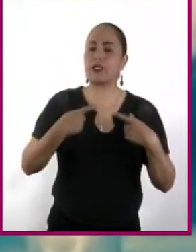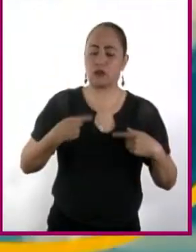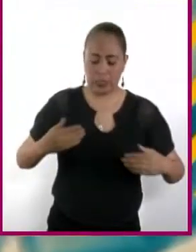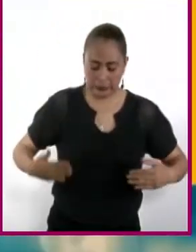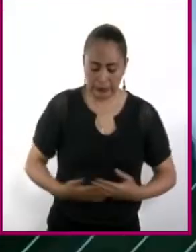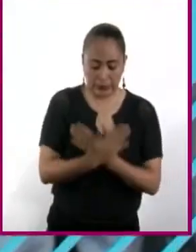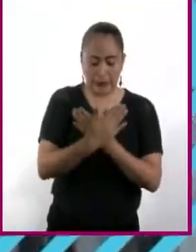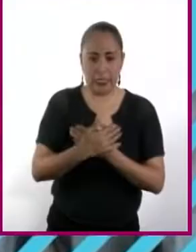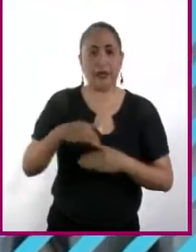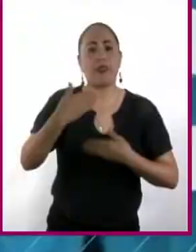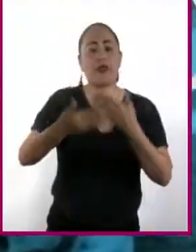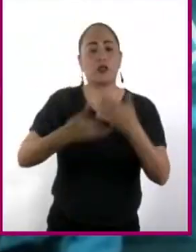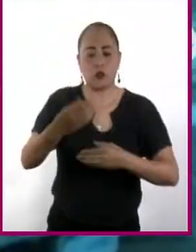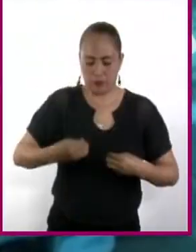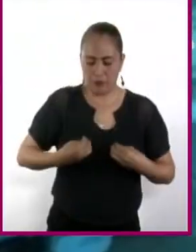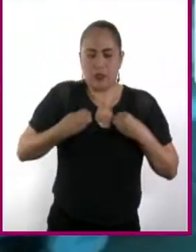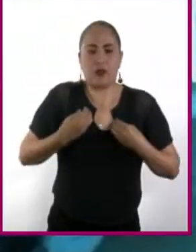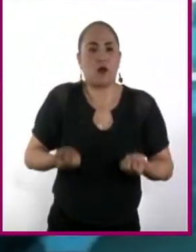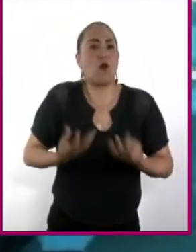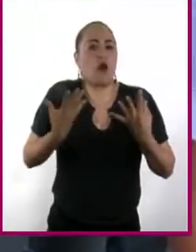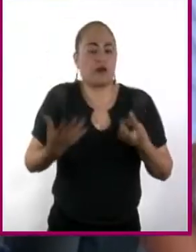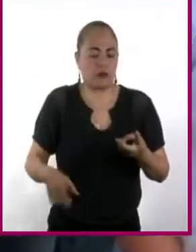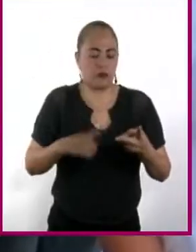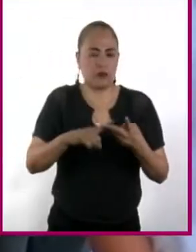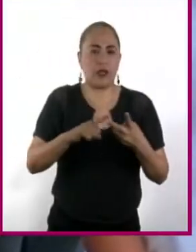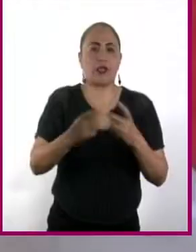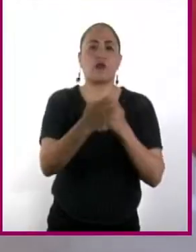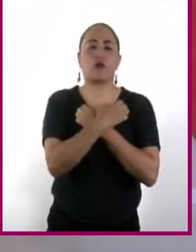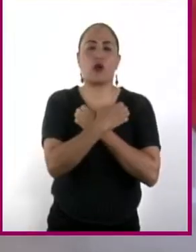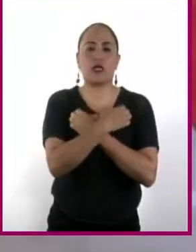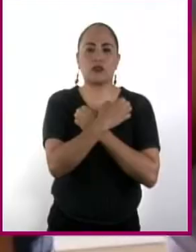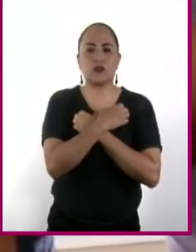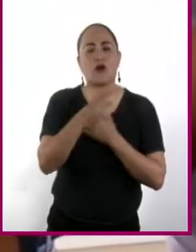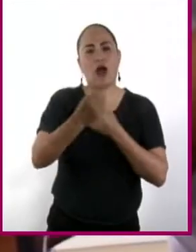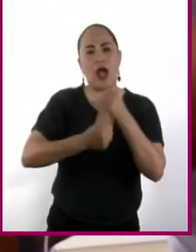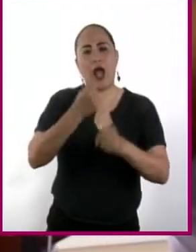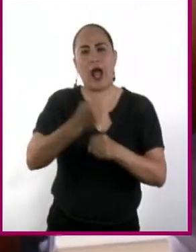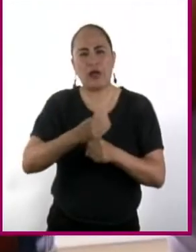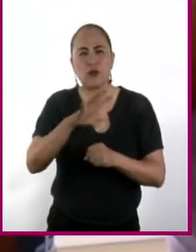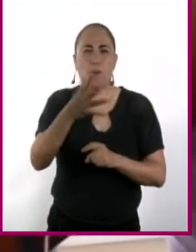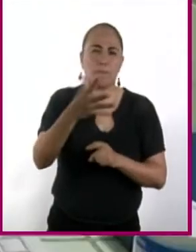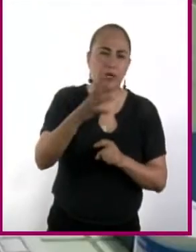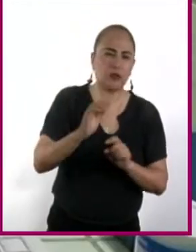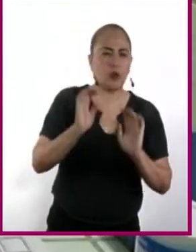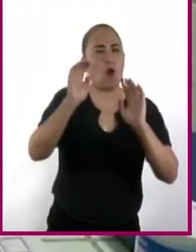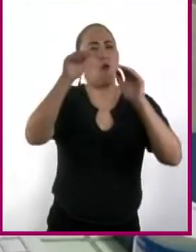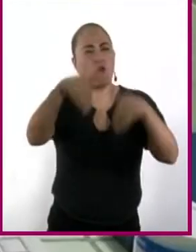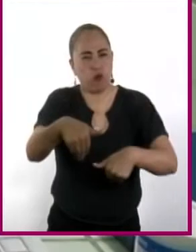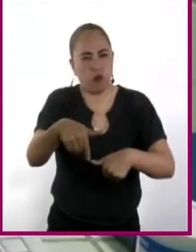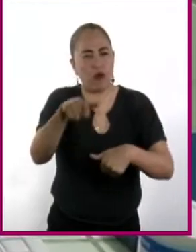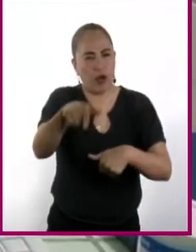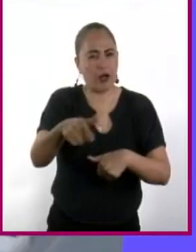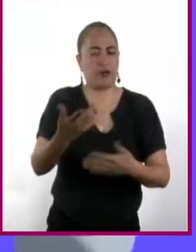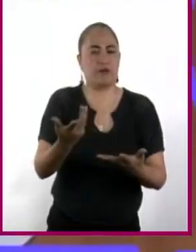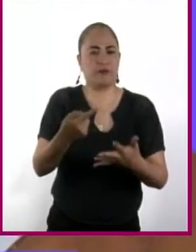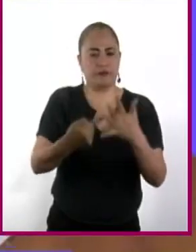nacer. Educación, cuantifica los años promedio y los años esperados de